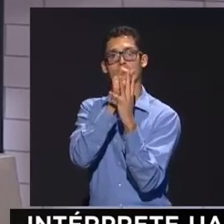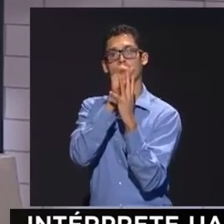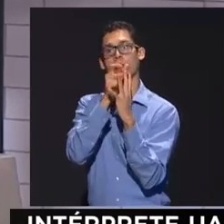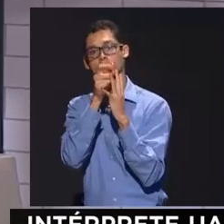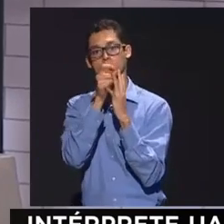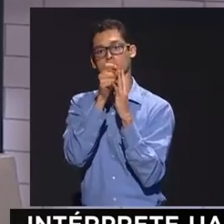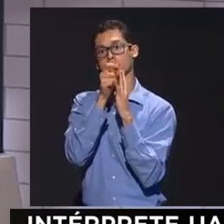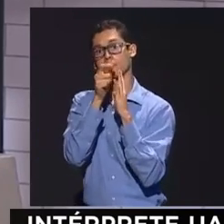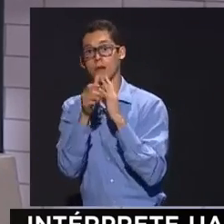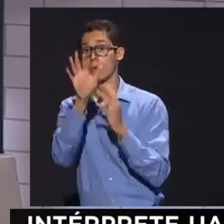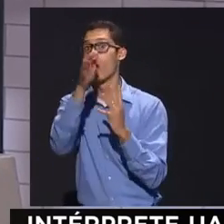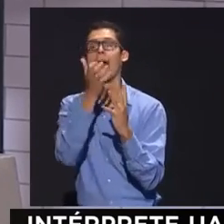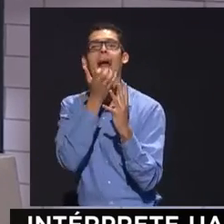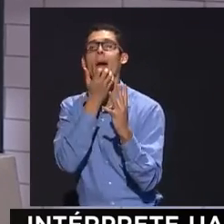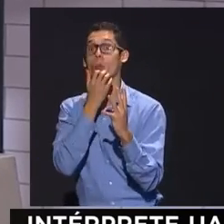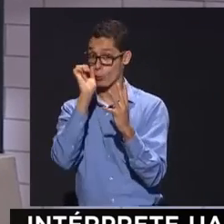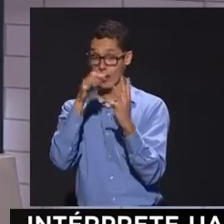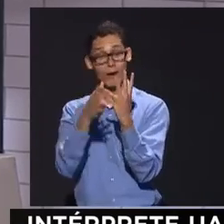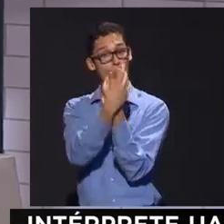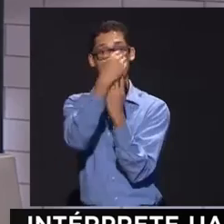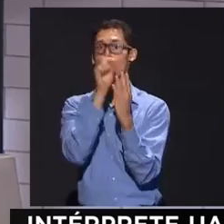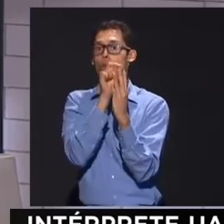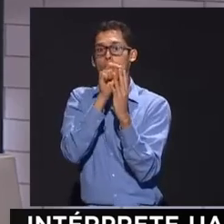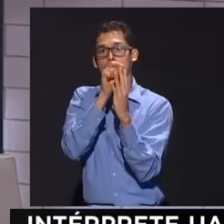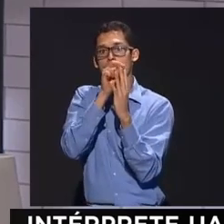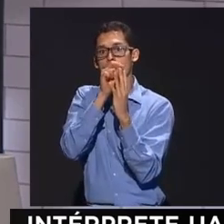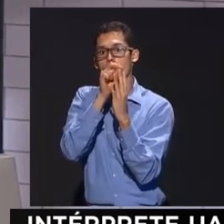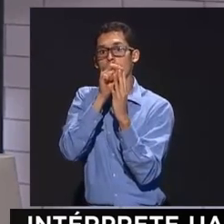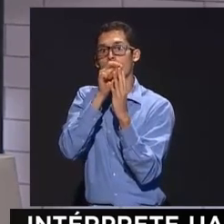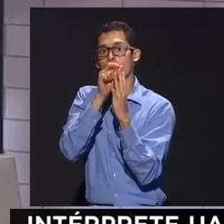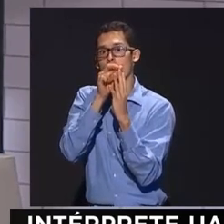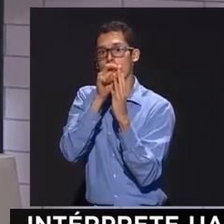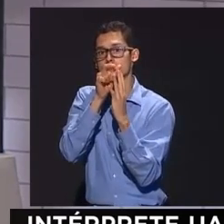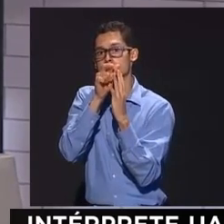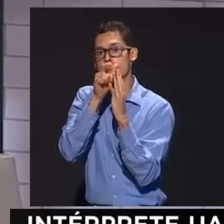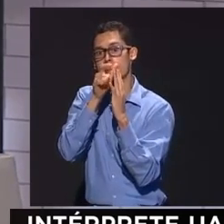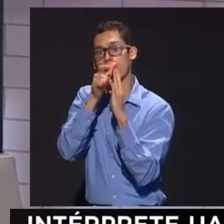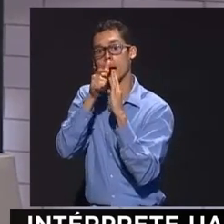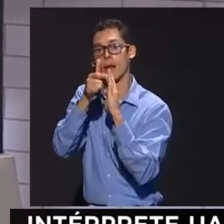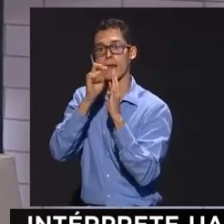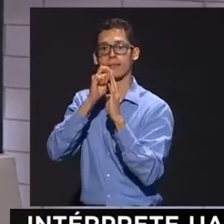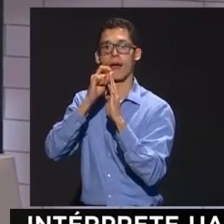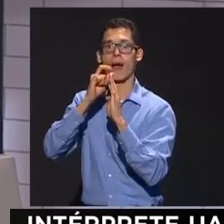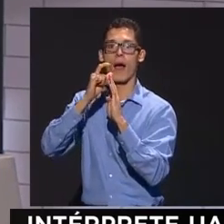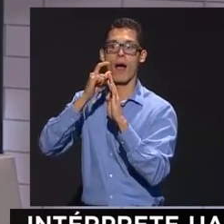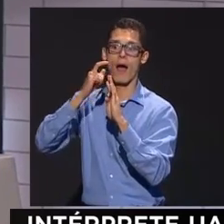me quedo con todo amigos acompañando cuento 1 2 3 y 4